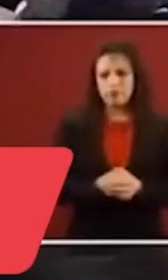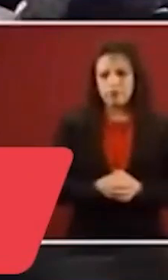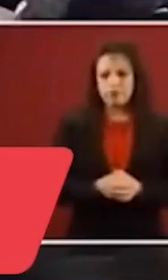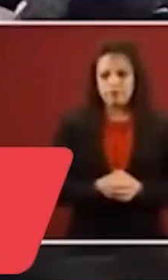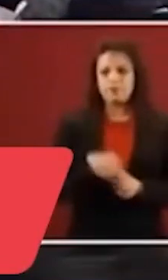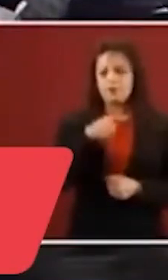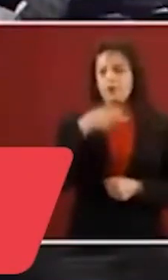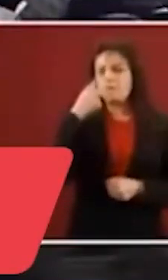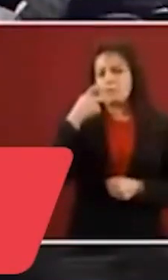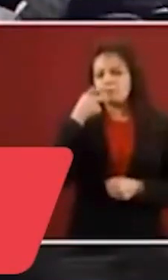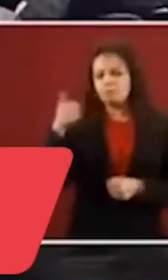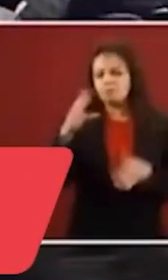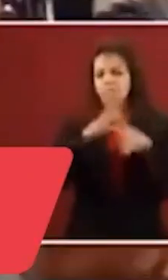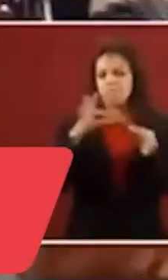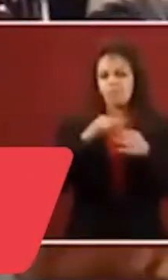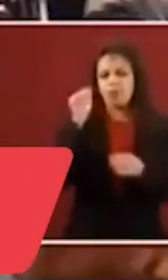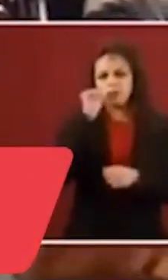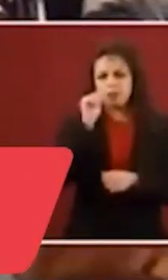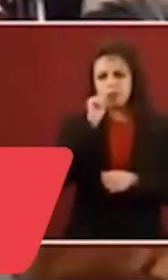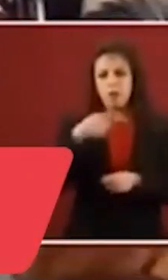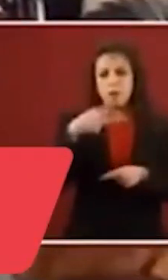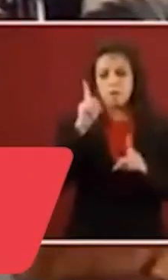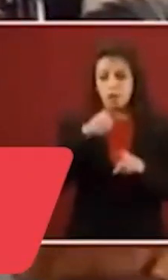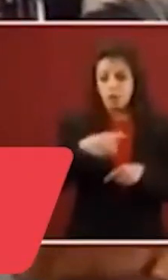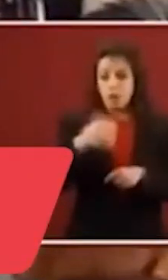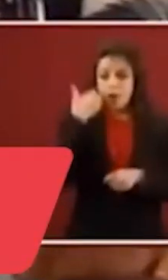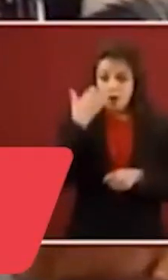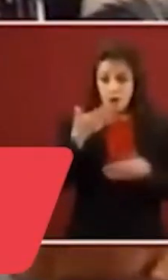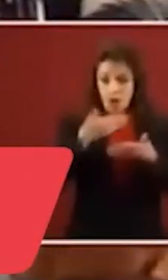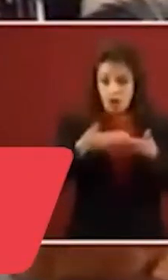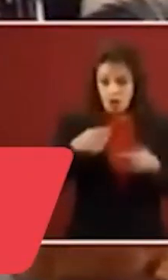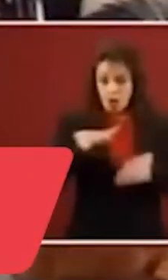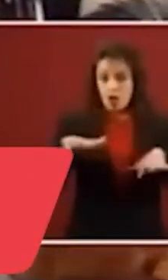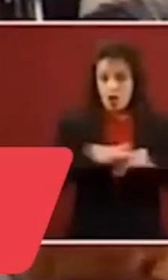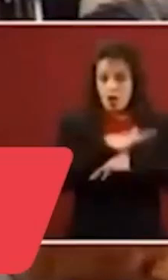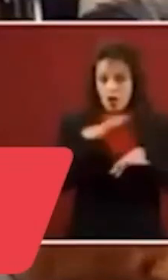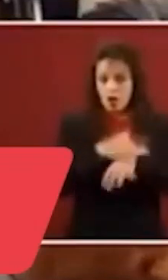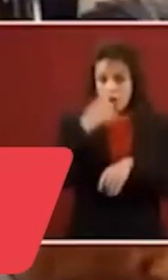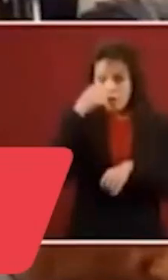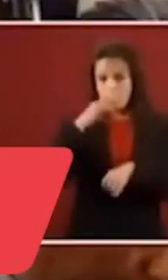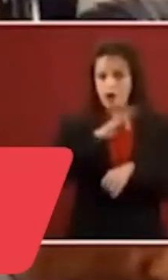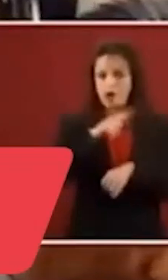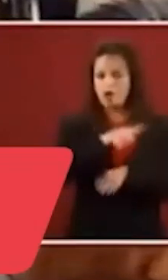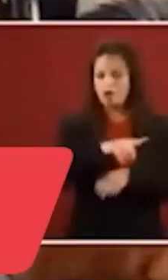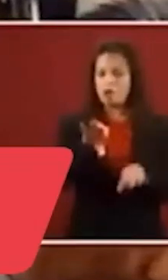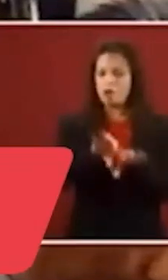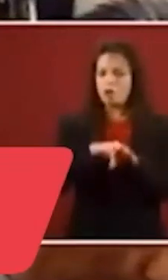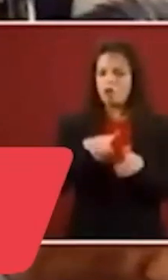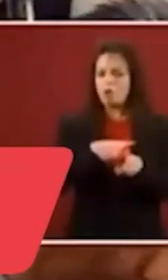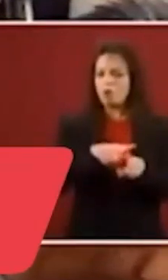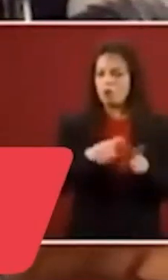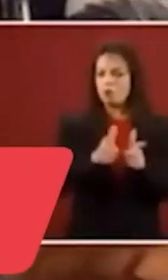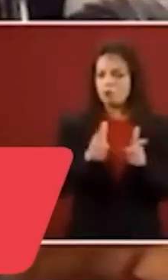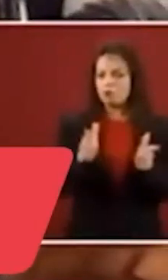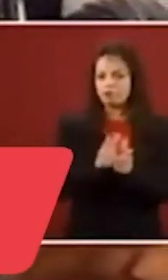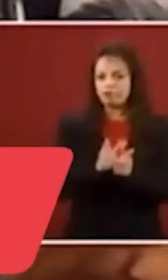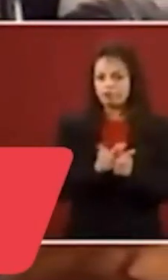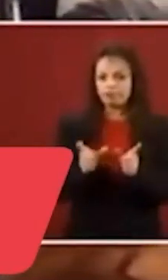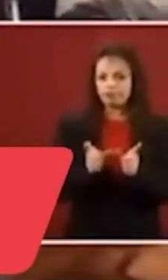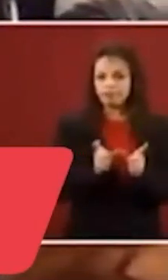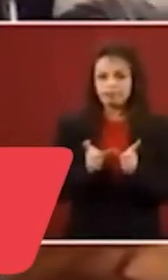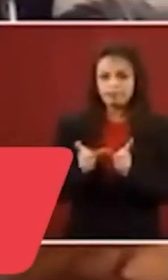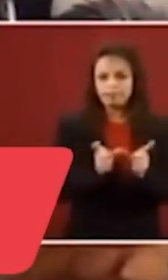derechos humanos, o sea, un término muy abusado, este concepto de derechos humanos que empezó con las guerras en la